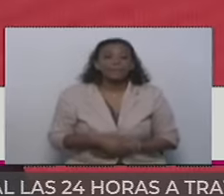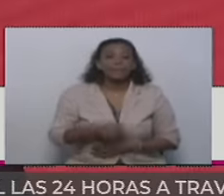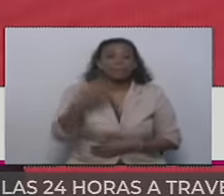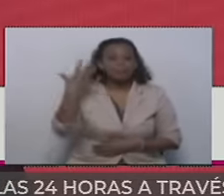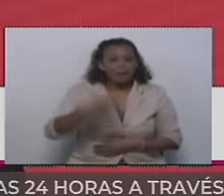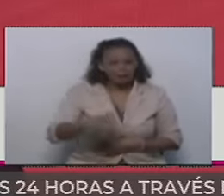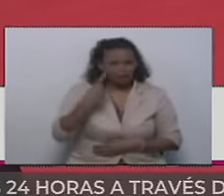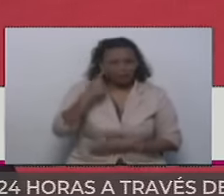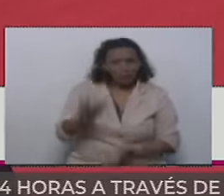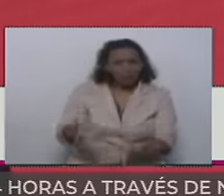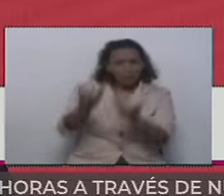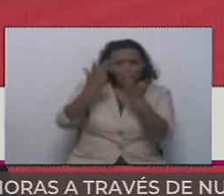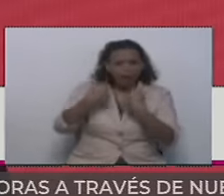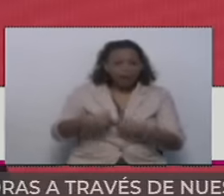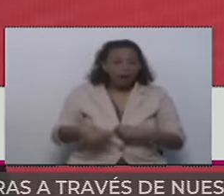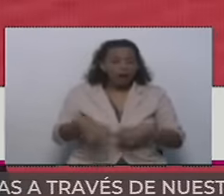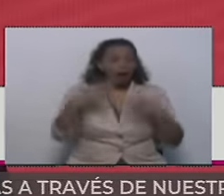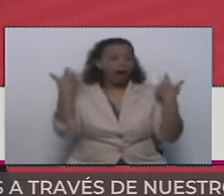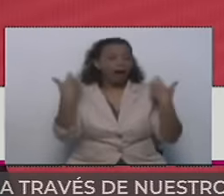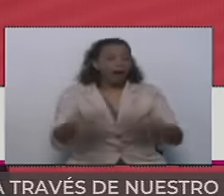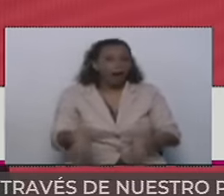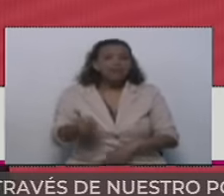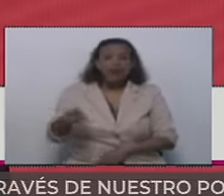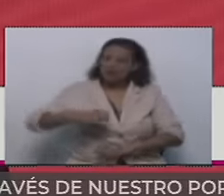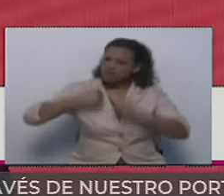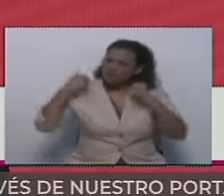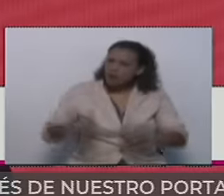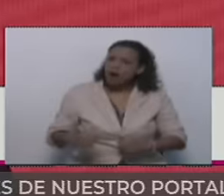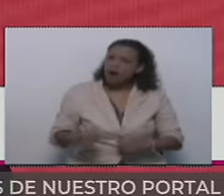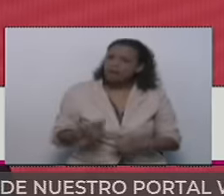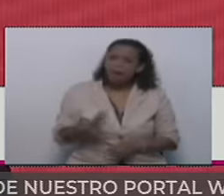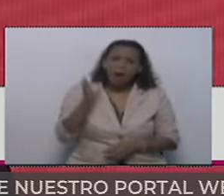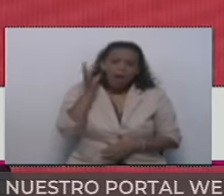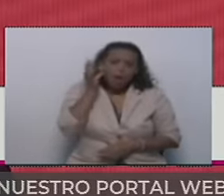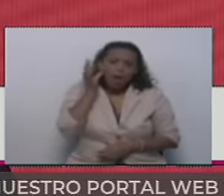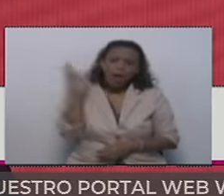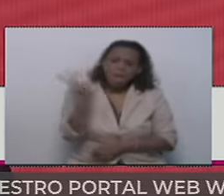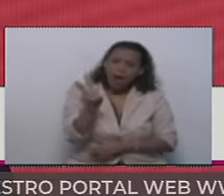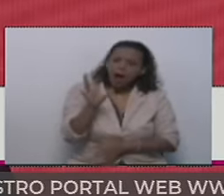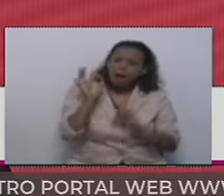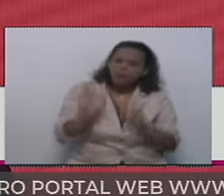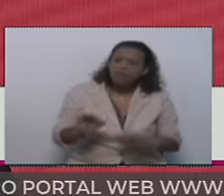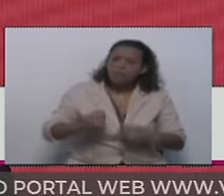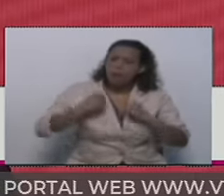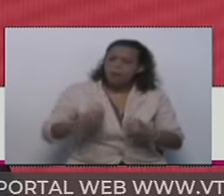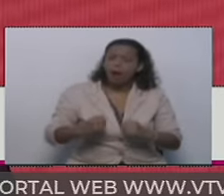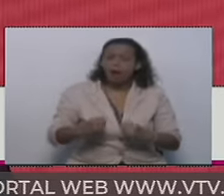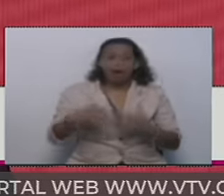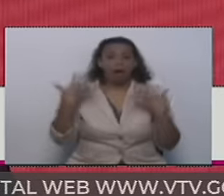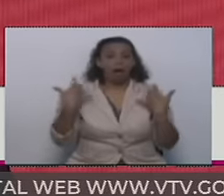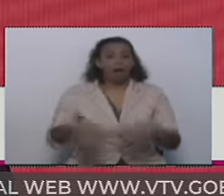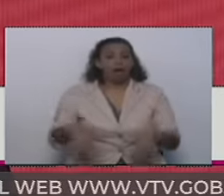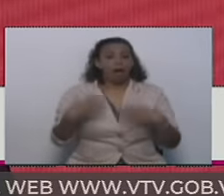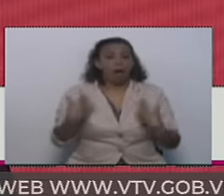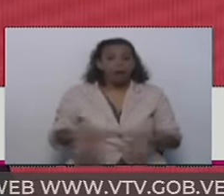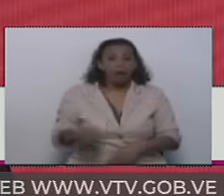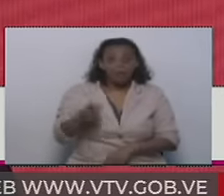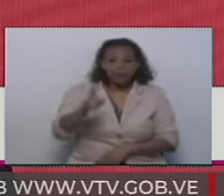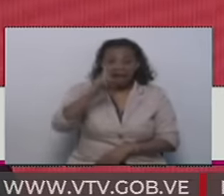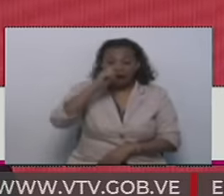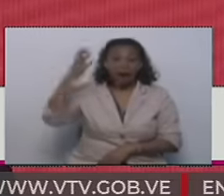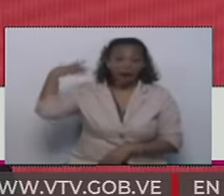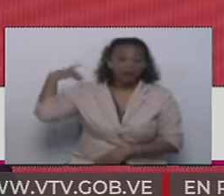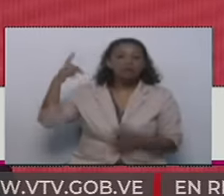es un símbolo de lo rebelde que somos los venezolanos. Es un símbolo de rebeldía. Porque en aquella